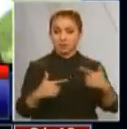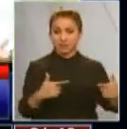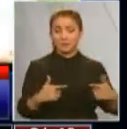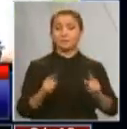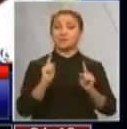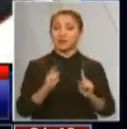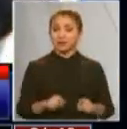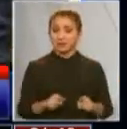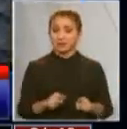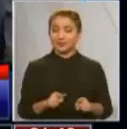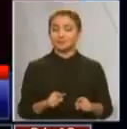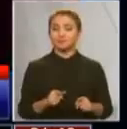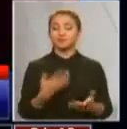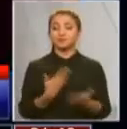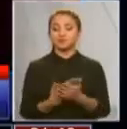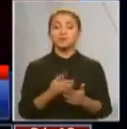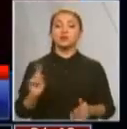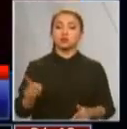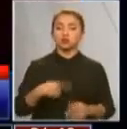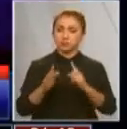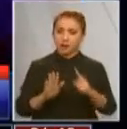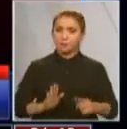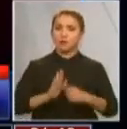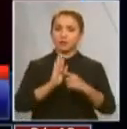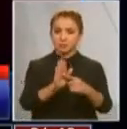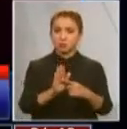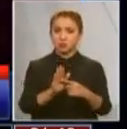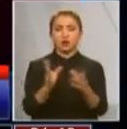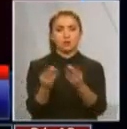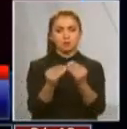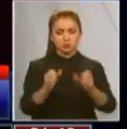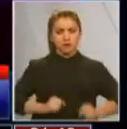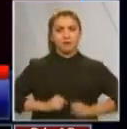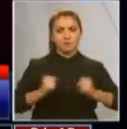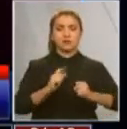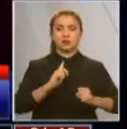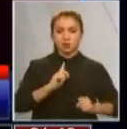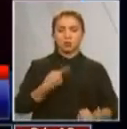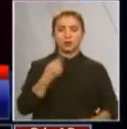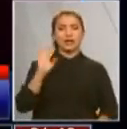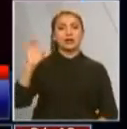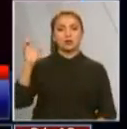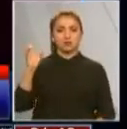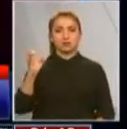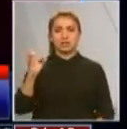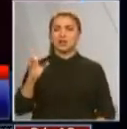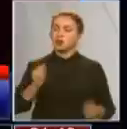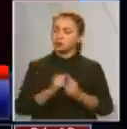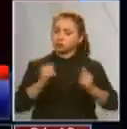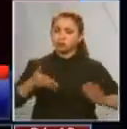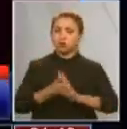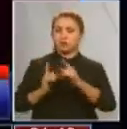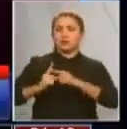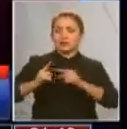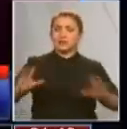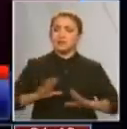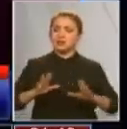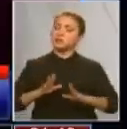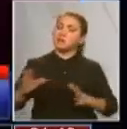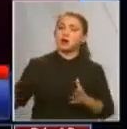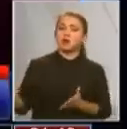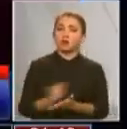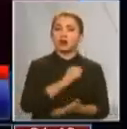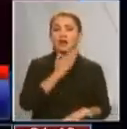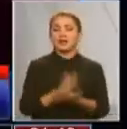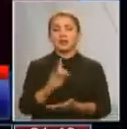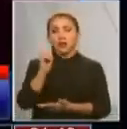Y esta vez vamos a demostrar con mucha fuerza nuestra inocencia, cueste lo que cueste, y vamos a llegar